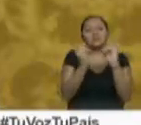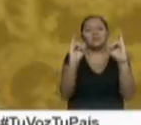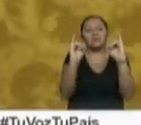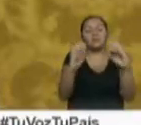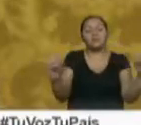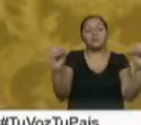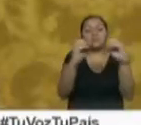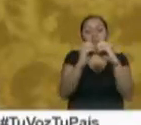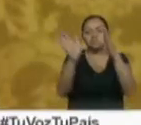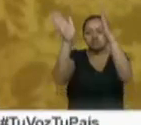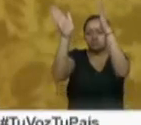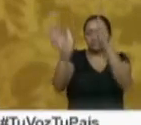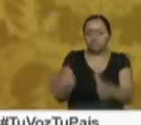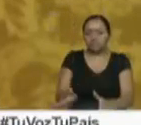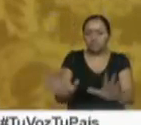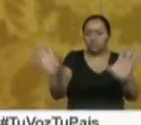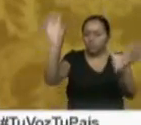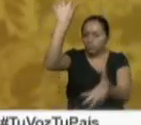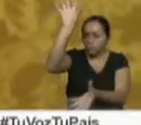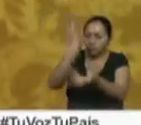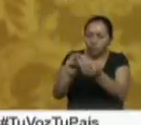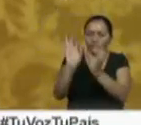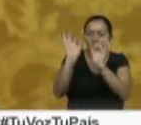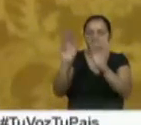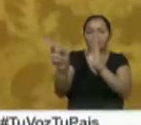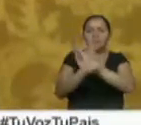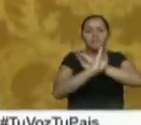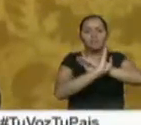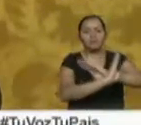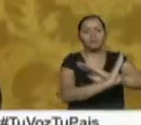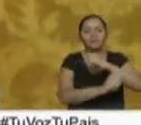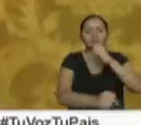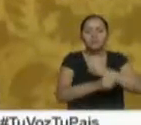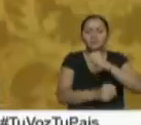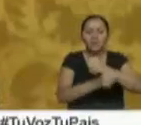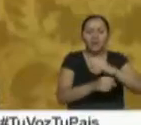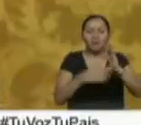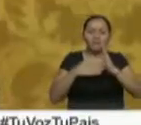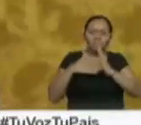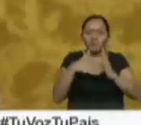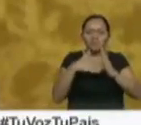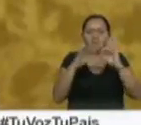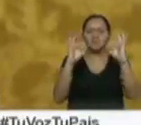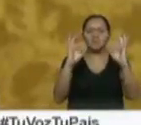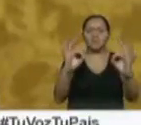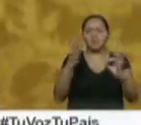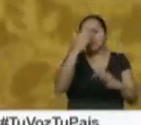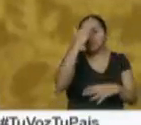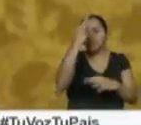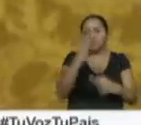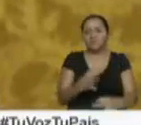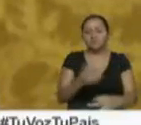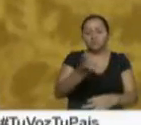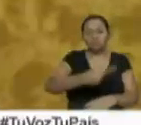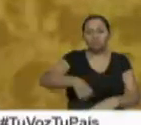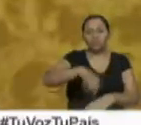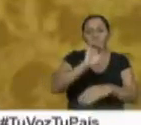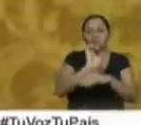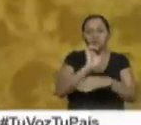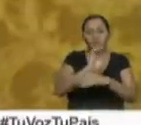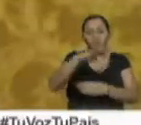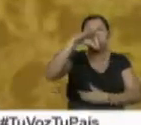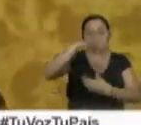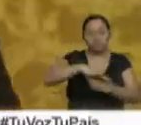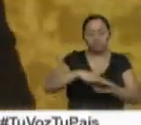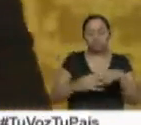la integridad de quien ha sabido defender con firmeza la voluntad popular expresada en